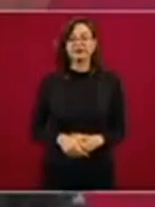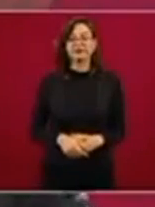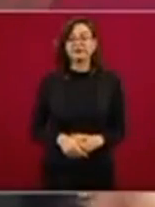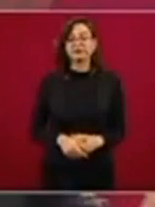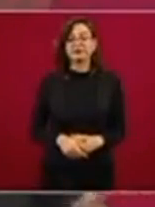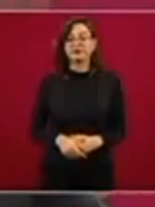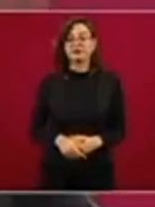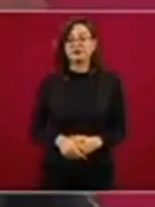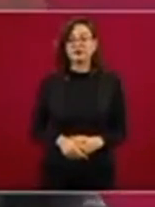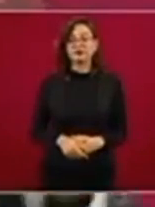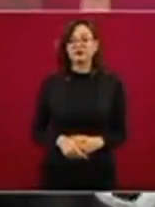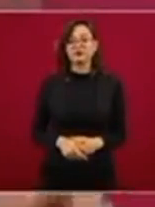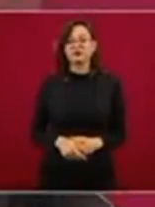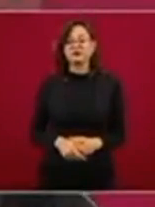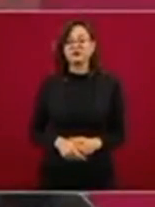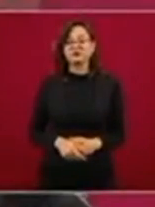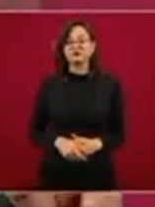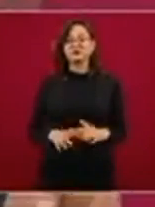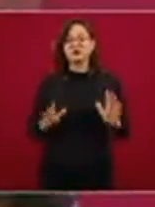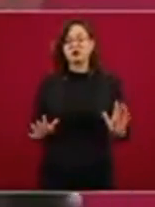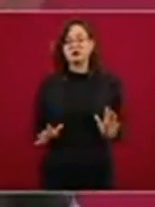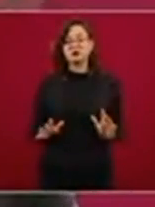En los otros casos,